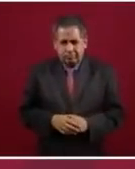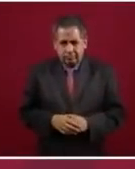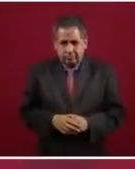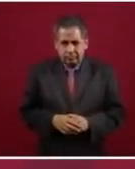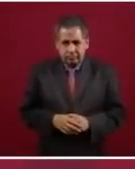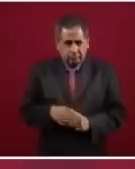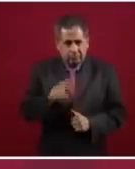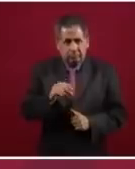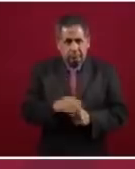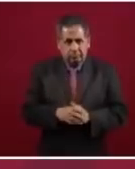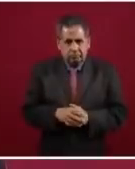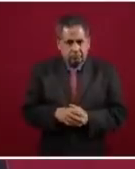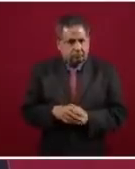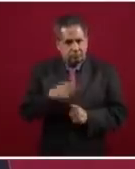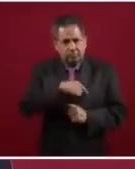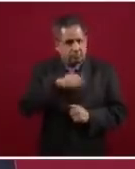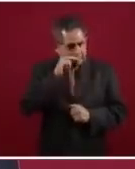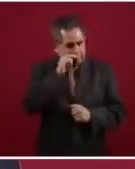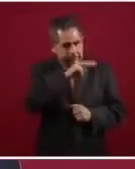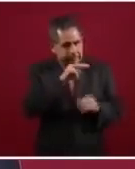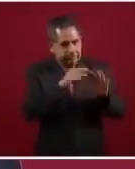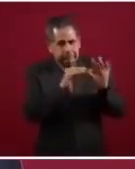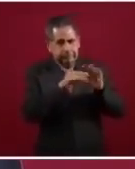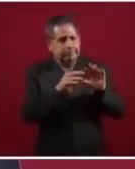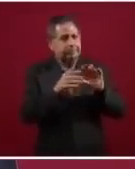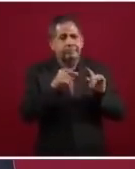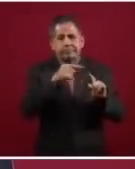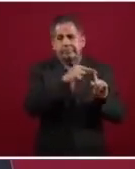Y veía yo la declaración de este